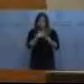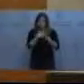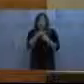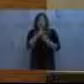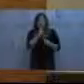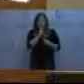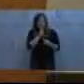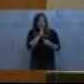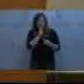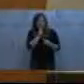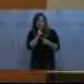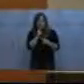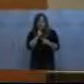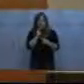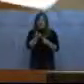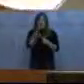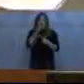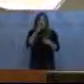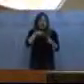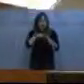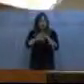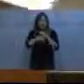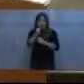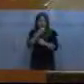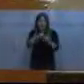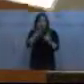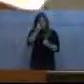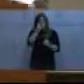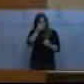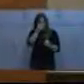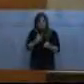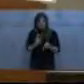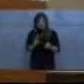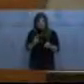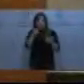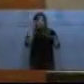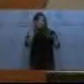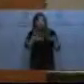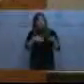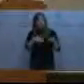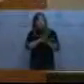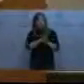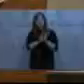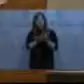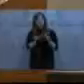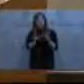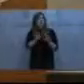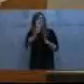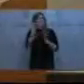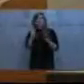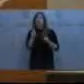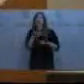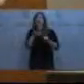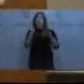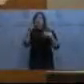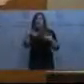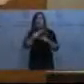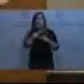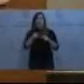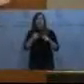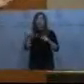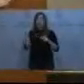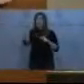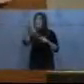dificultad, de escasez de recursos económicos, ustedes siguen como si nada pasase, haciendo la política de siempre